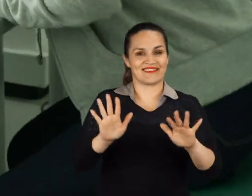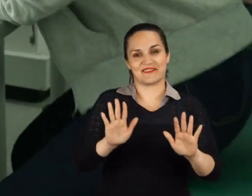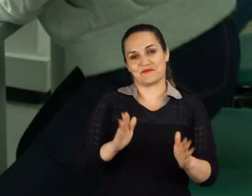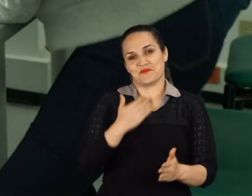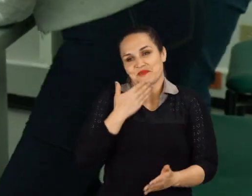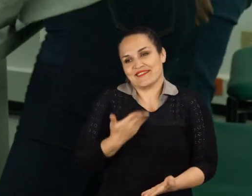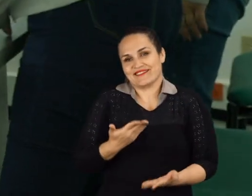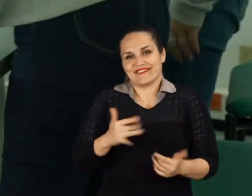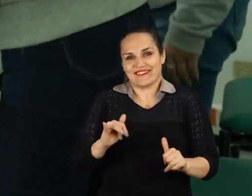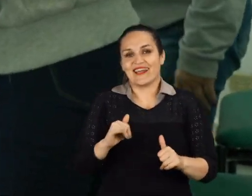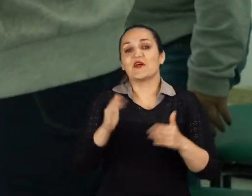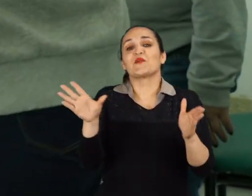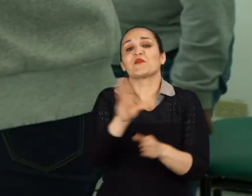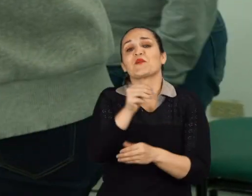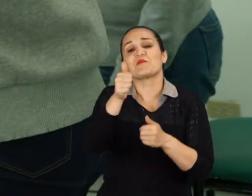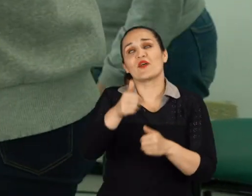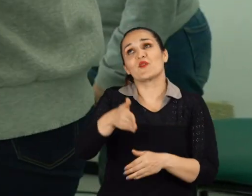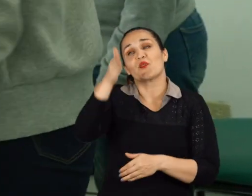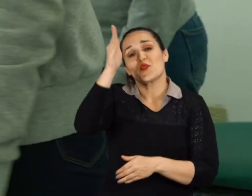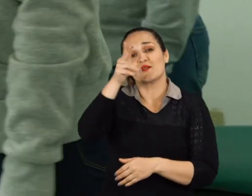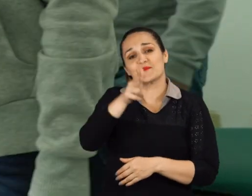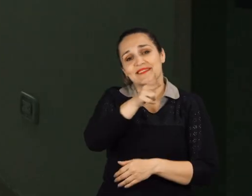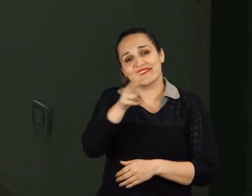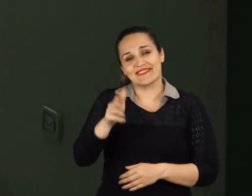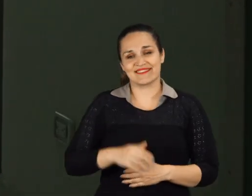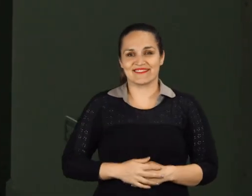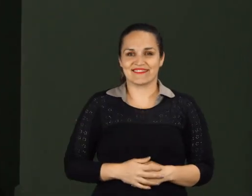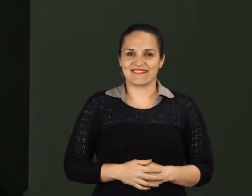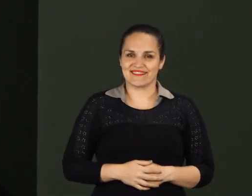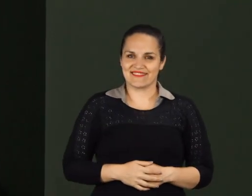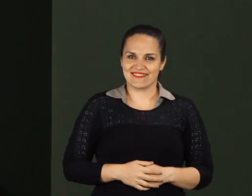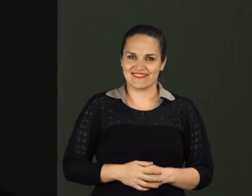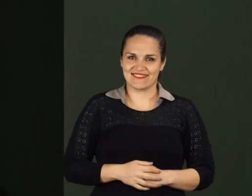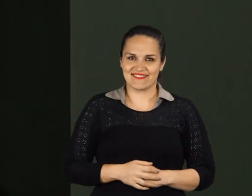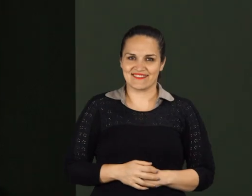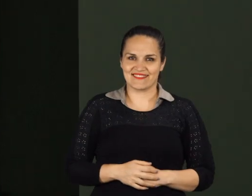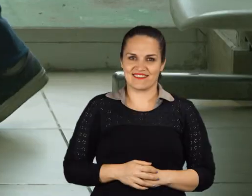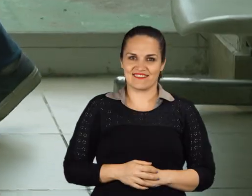Luisa. Bueno, entonces, que les vaya bien. Que Dios lo bendiga.